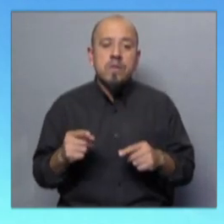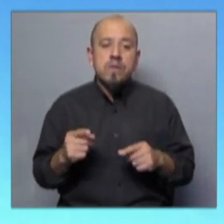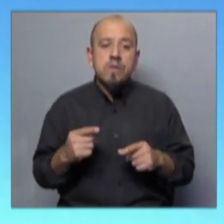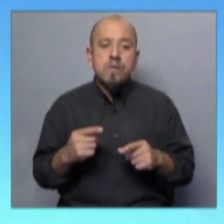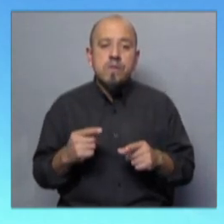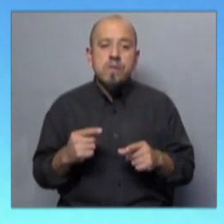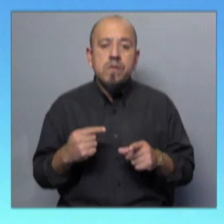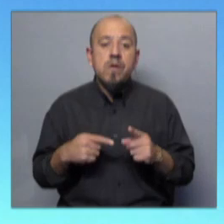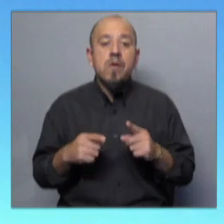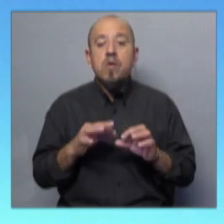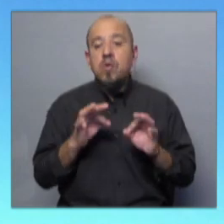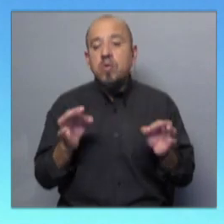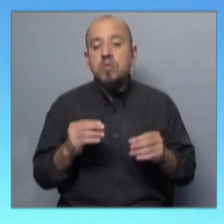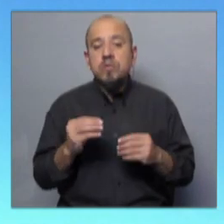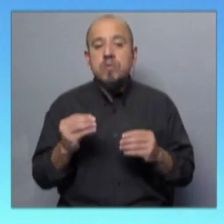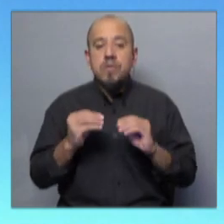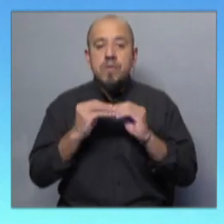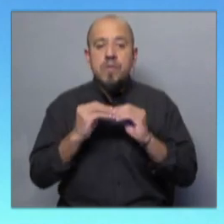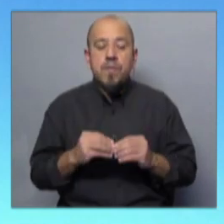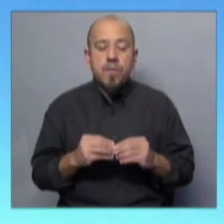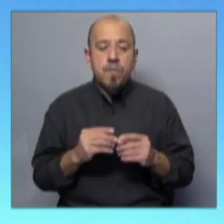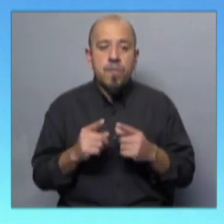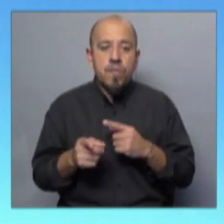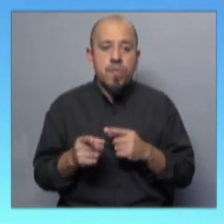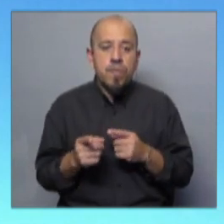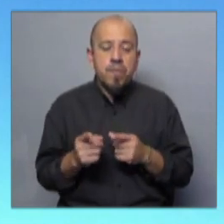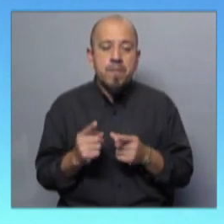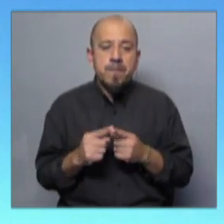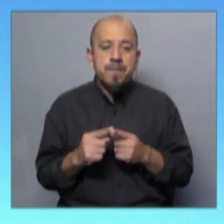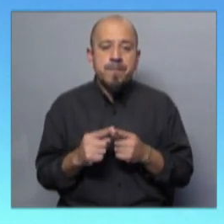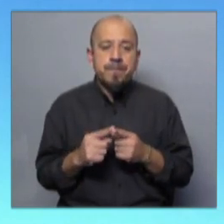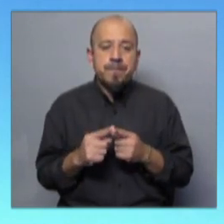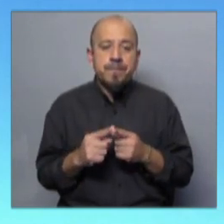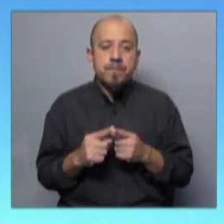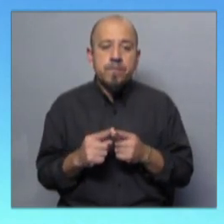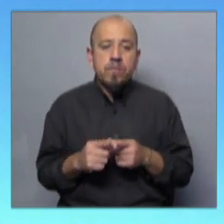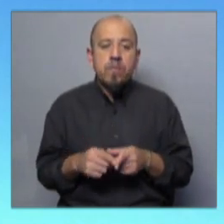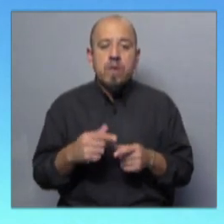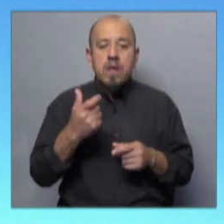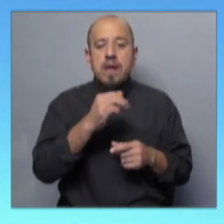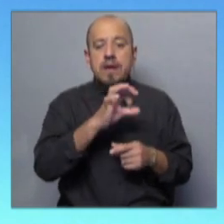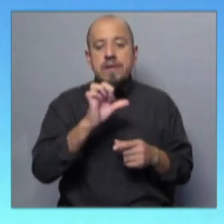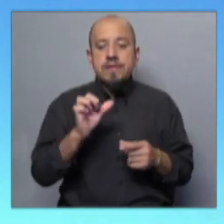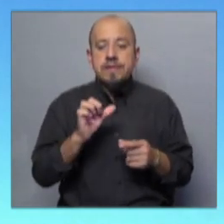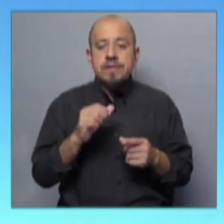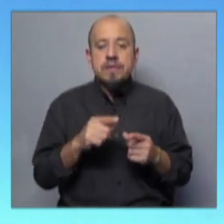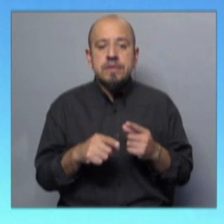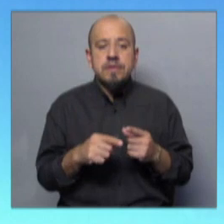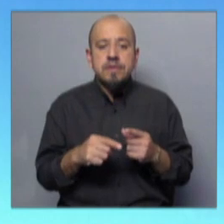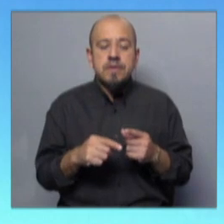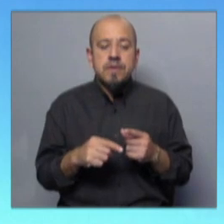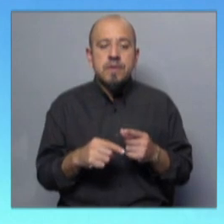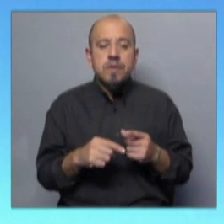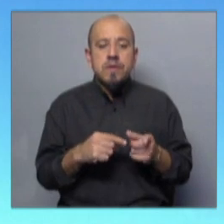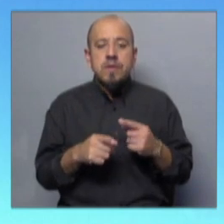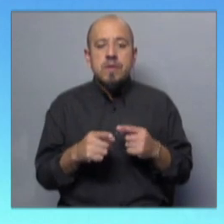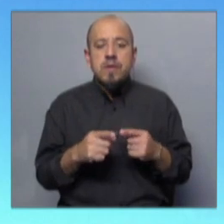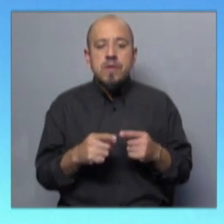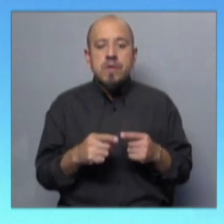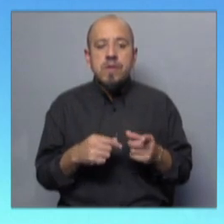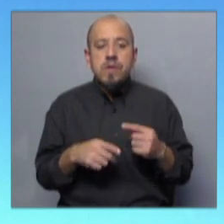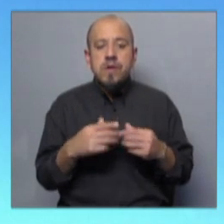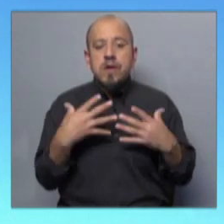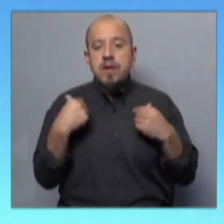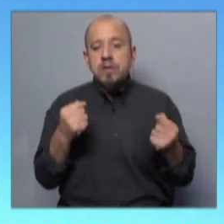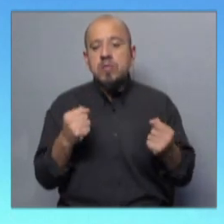o en los presupuestos que se existen acepta salud integral en los tratamientos de adicciones la